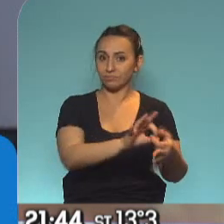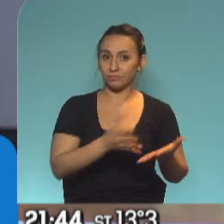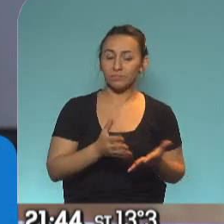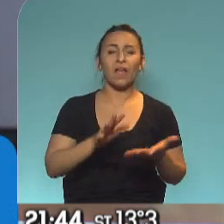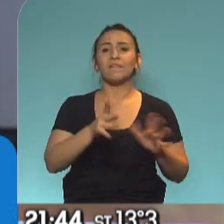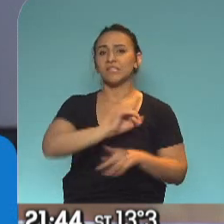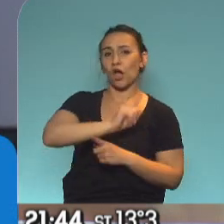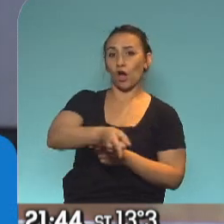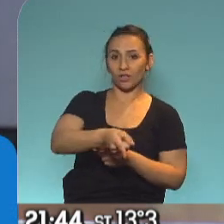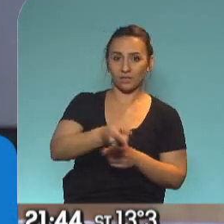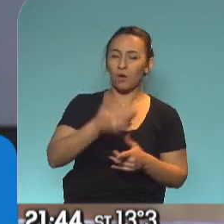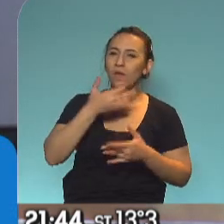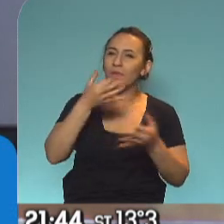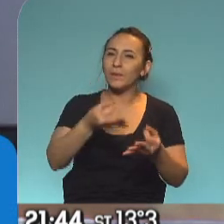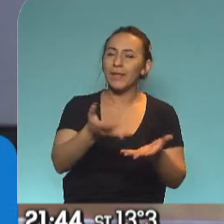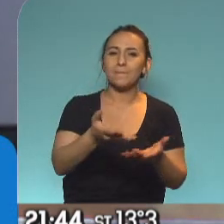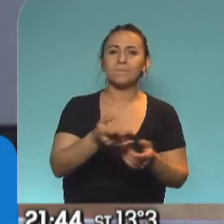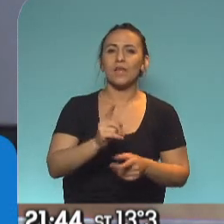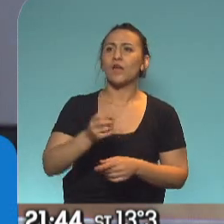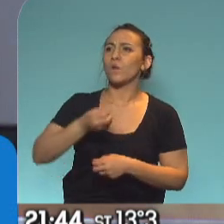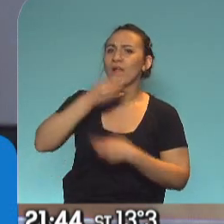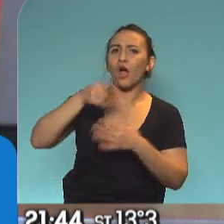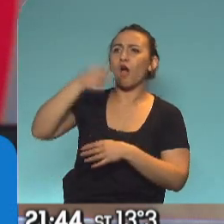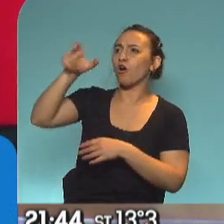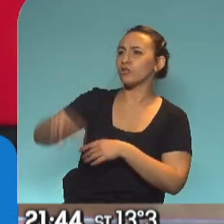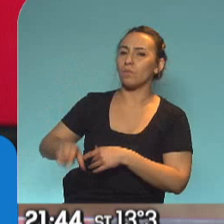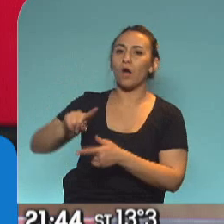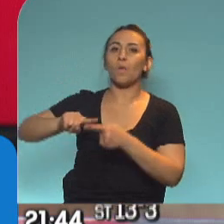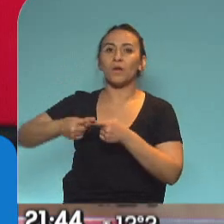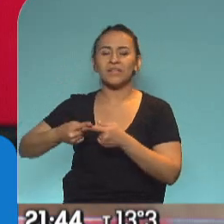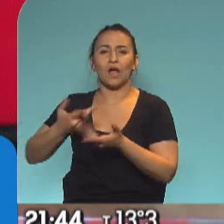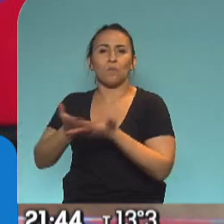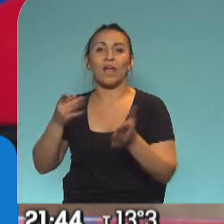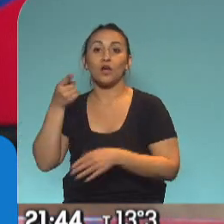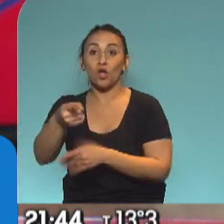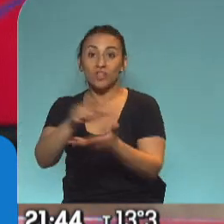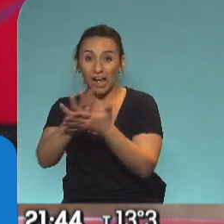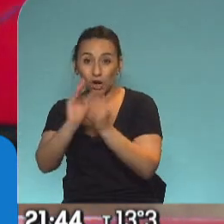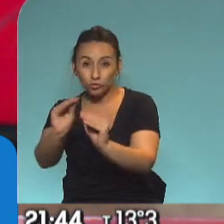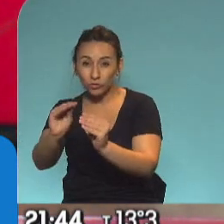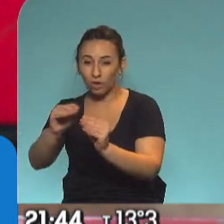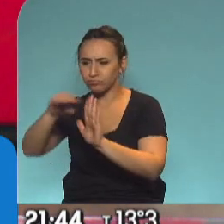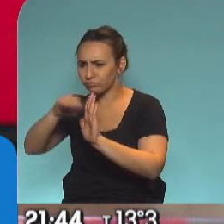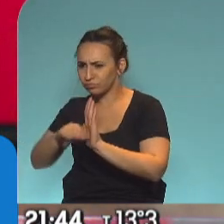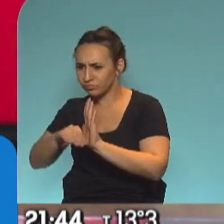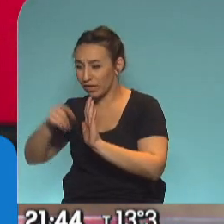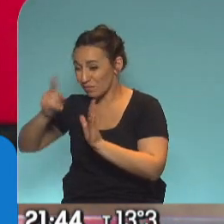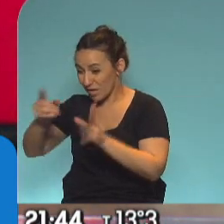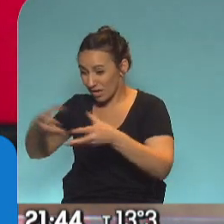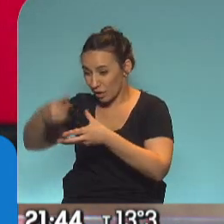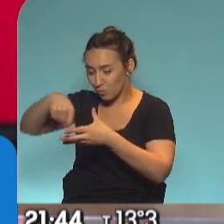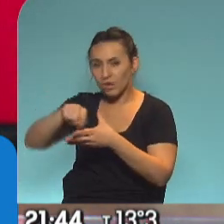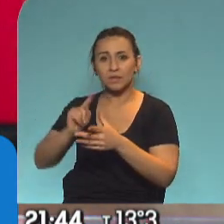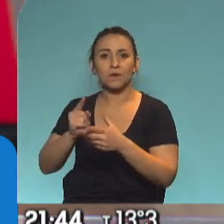verdad correctamente, dice no puede venir alguien que traza las políticas públicas anticorrupción y las conversa, las diseña